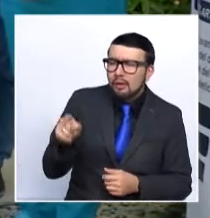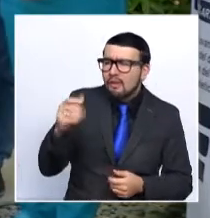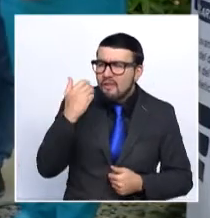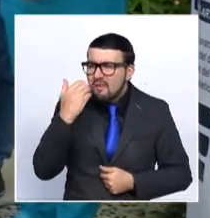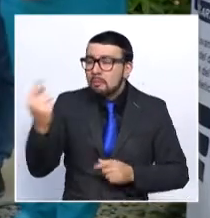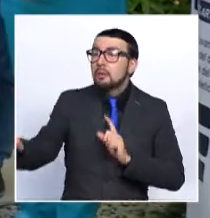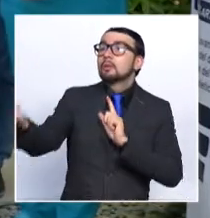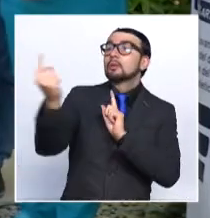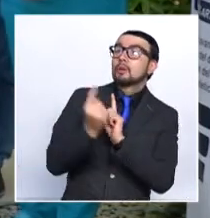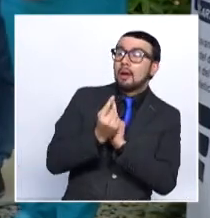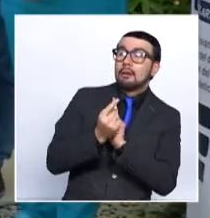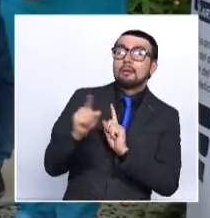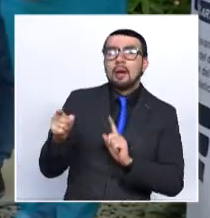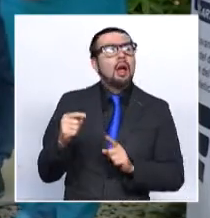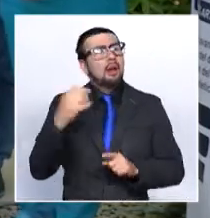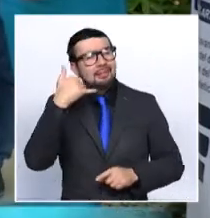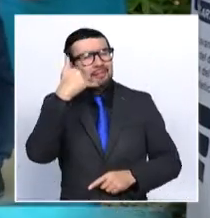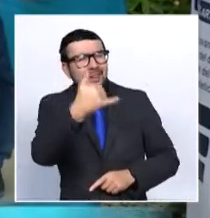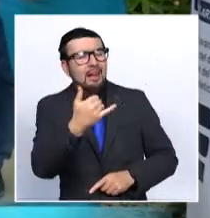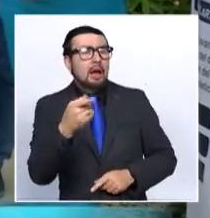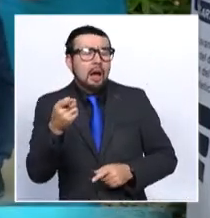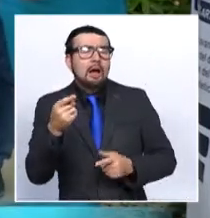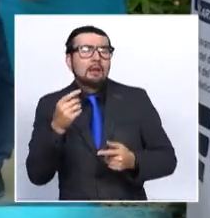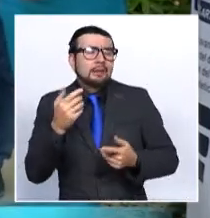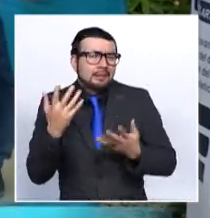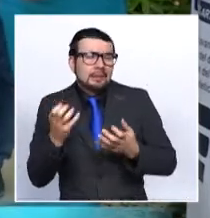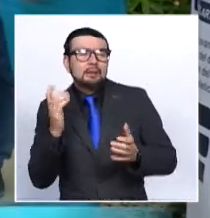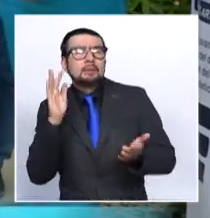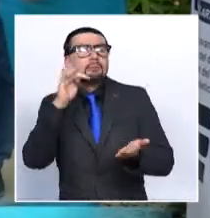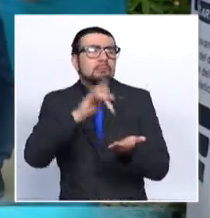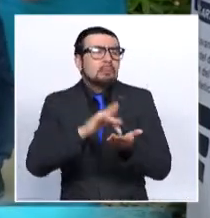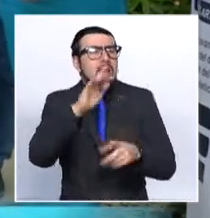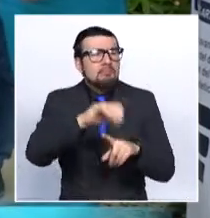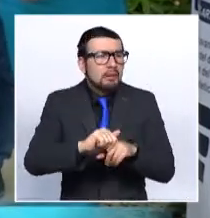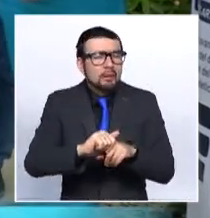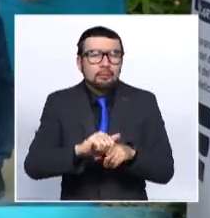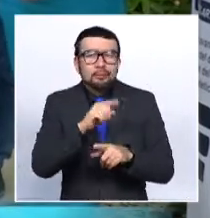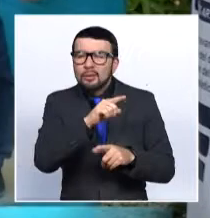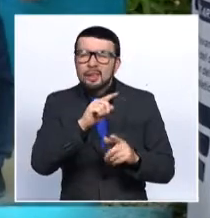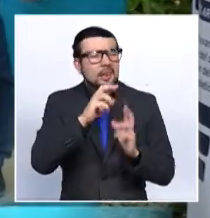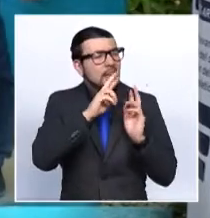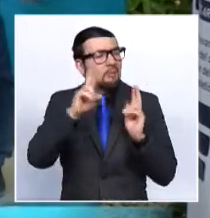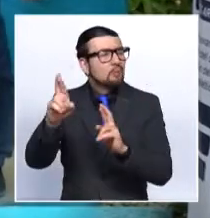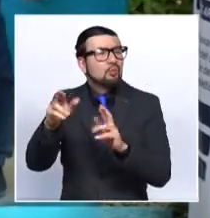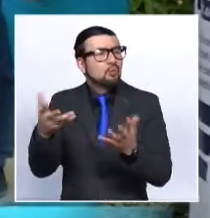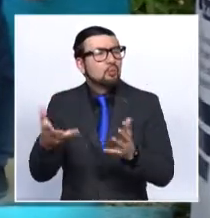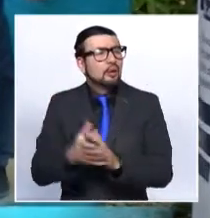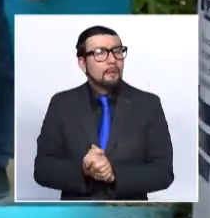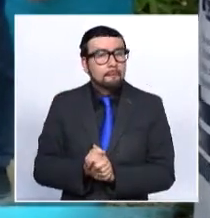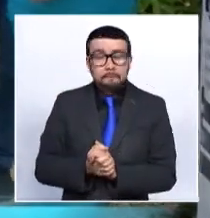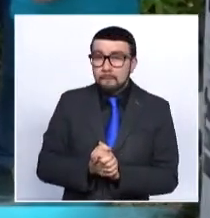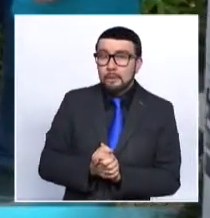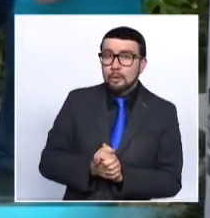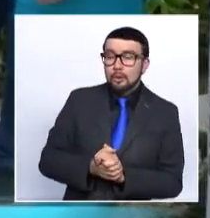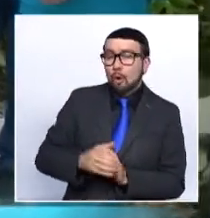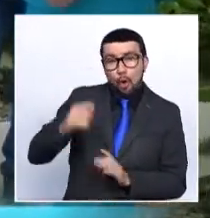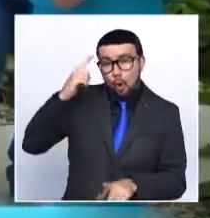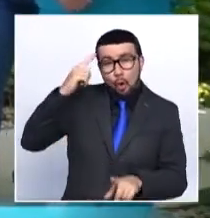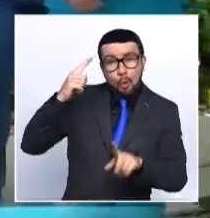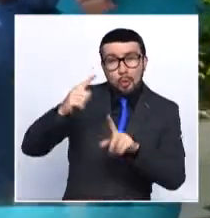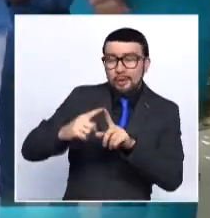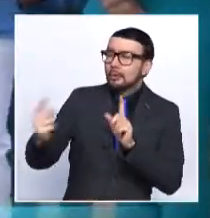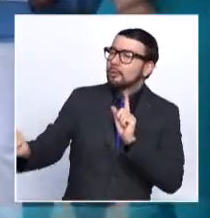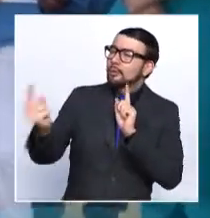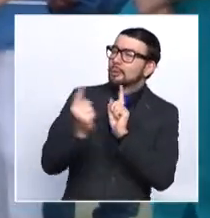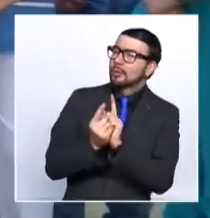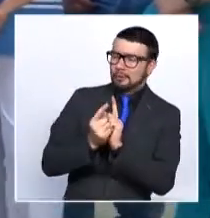ejemplo, llama, pide información para una atención médica. Bueno, la idea de esta consulta y por lo cual me